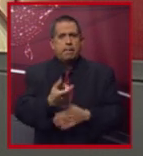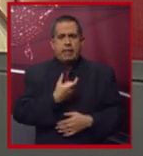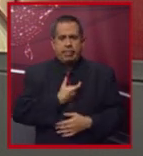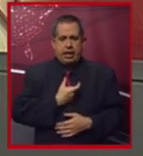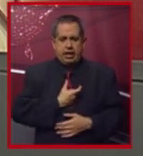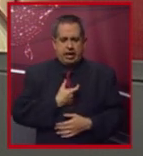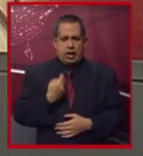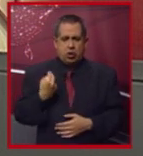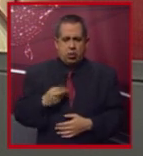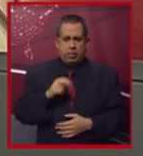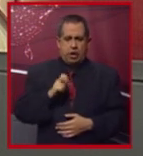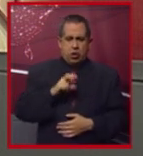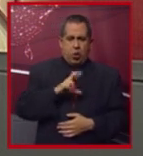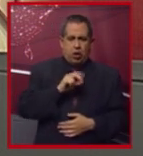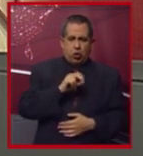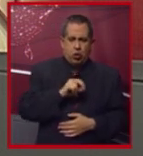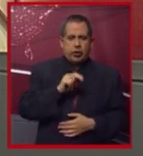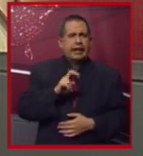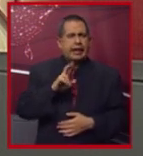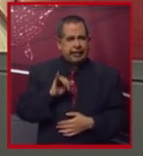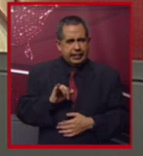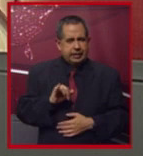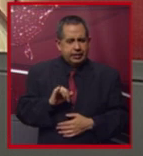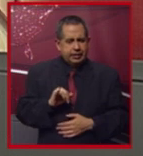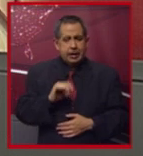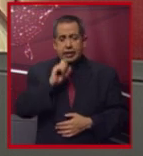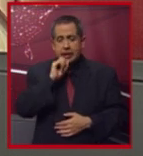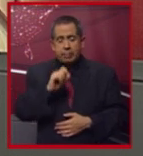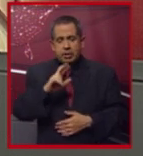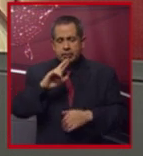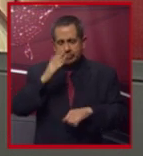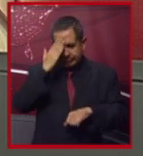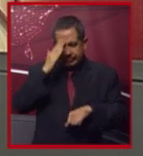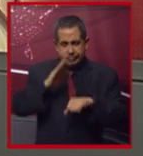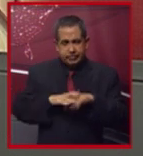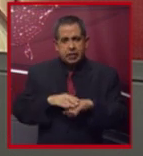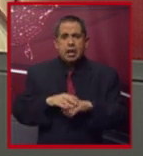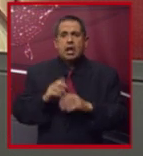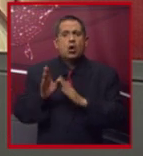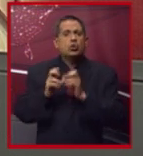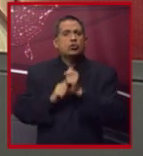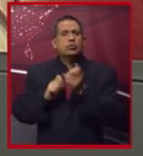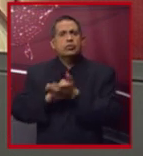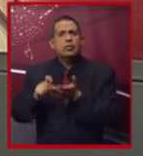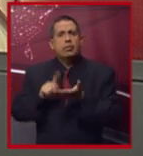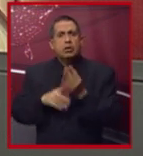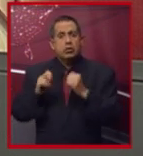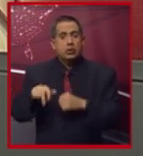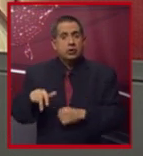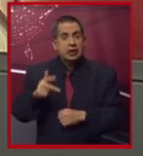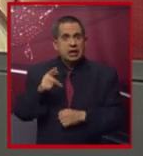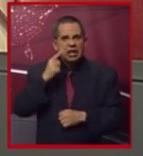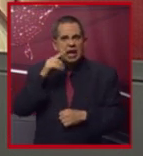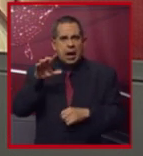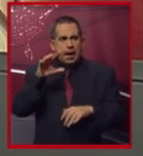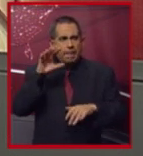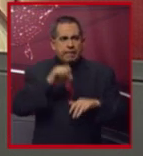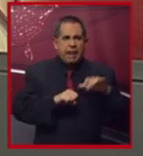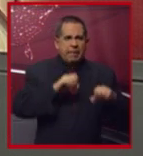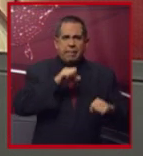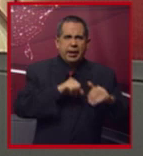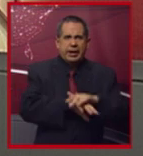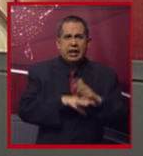lleva el nombre del prócer, Eduardo Neri, y además que recuerda a los legisladores de 1913 que fueron encarcelados por